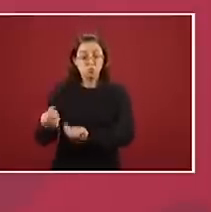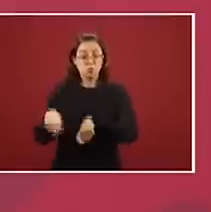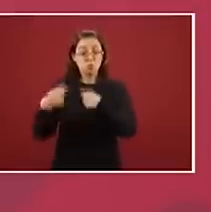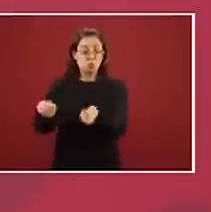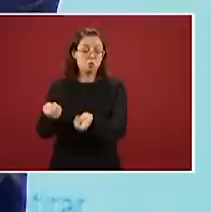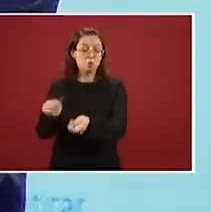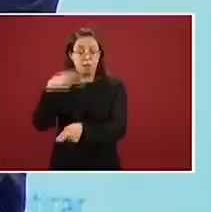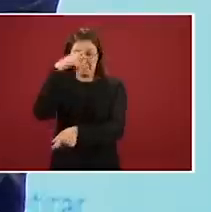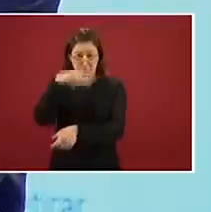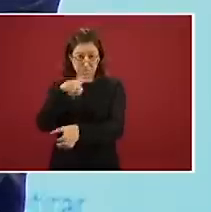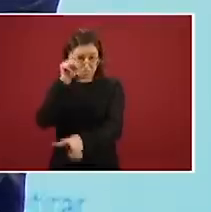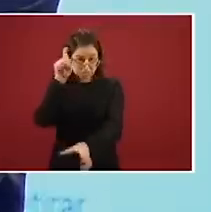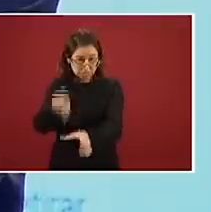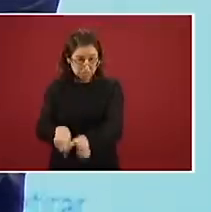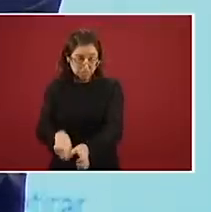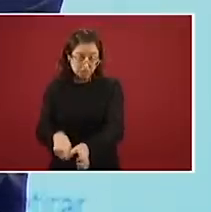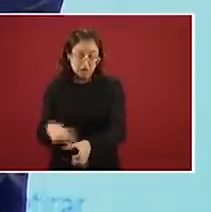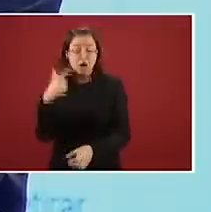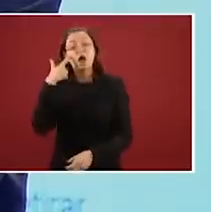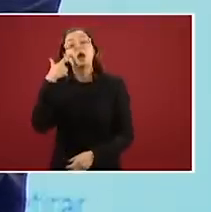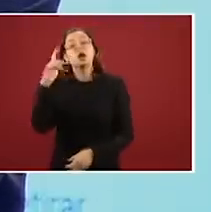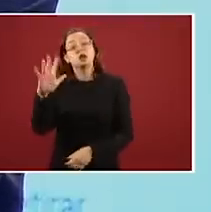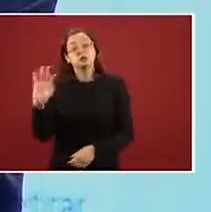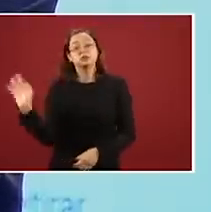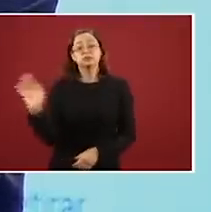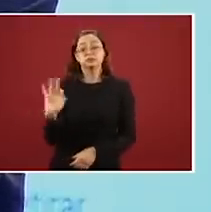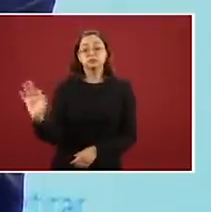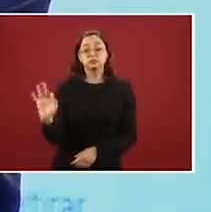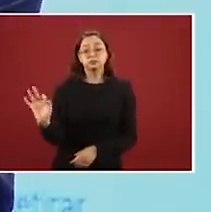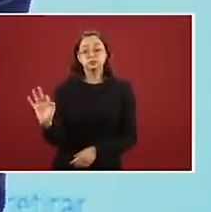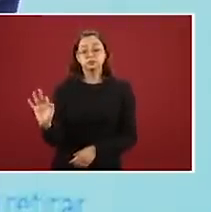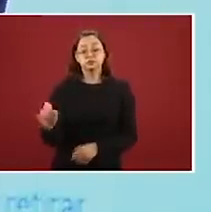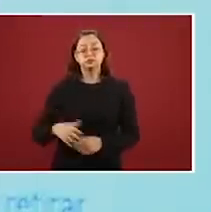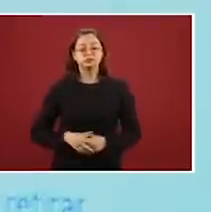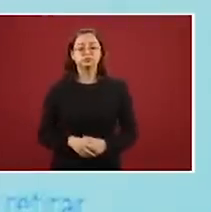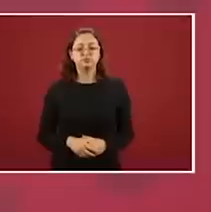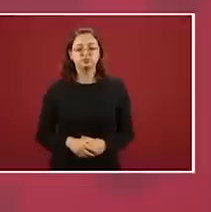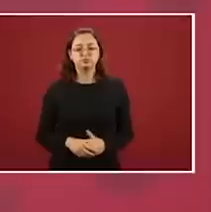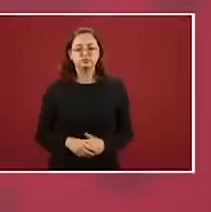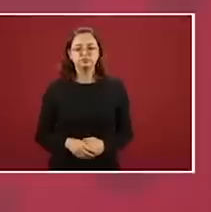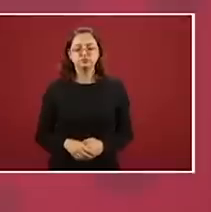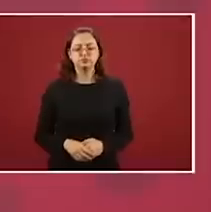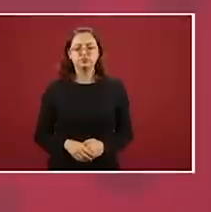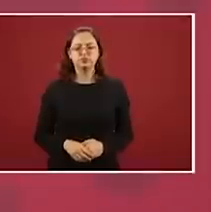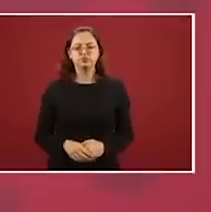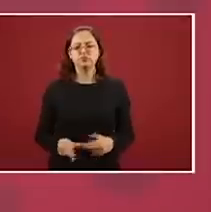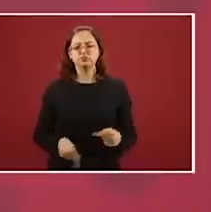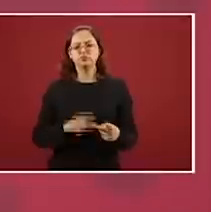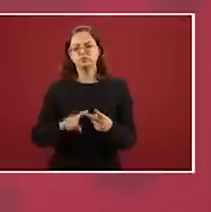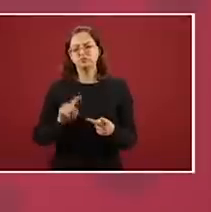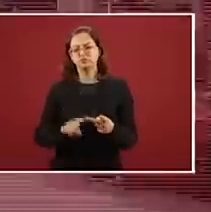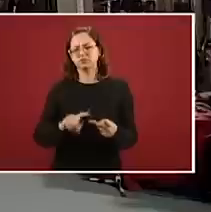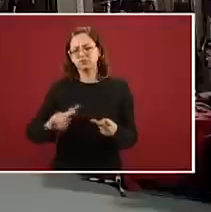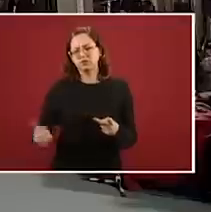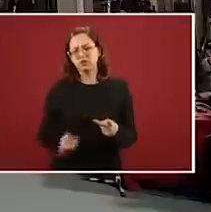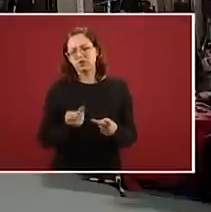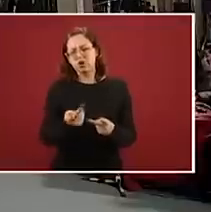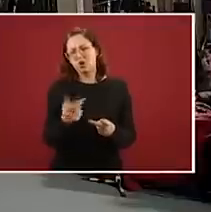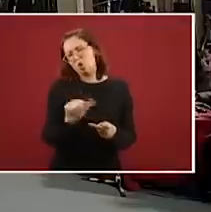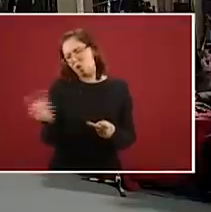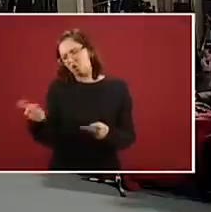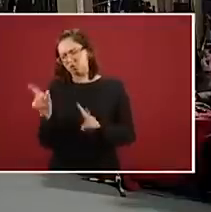considerado para ocupar esta posición, esta silla, este espacio. Una segunda pregunta que ya no es sobre este